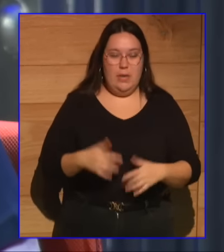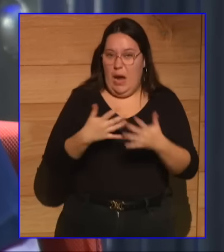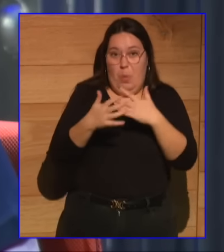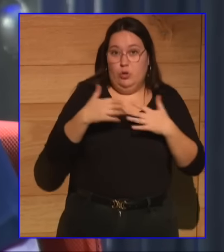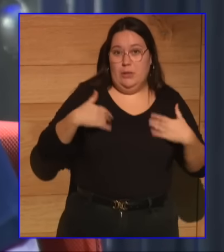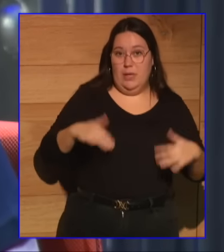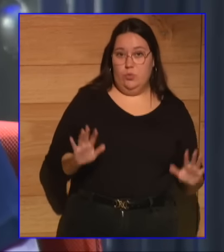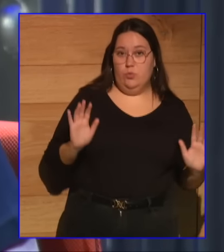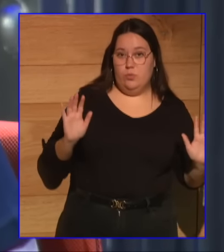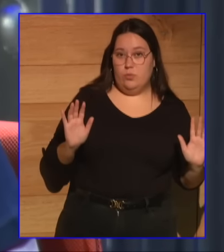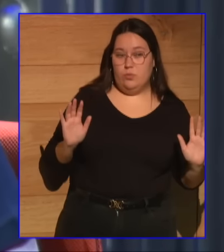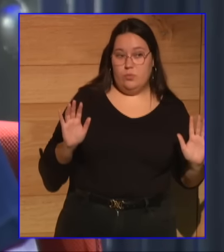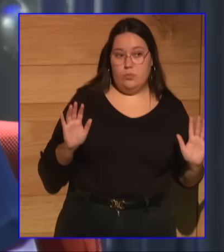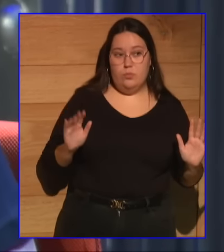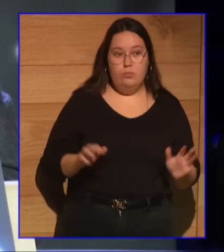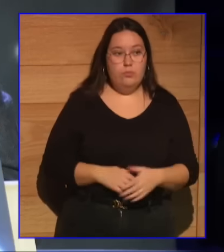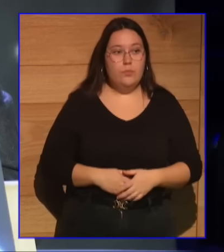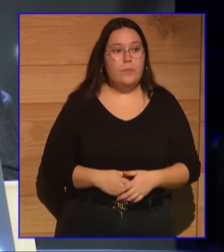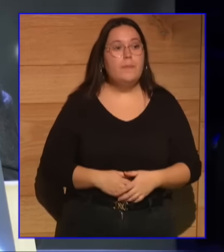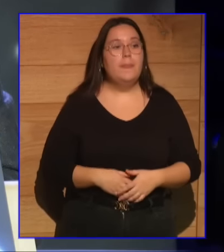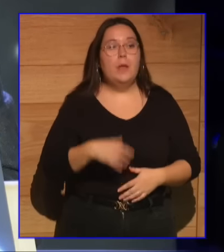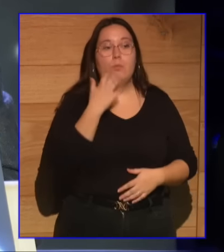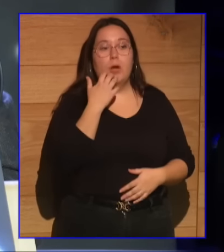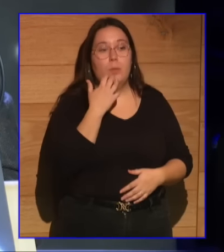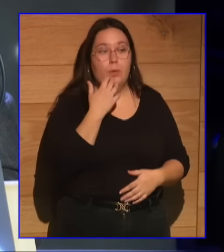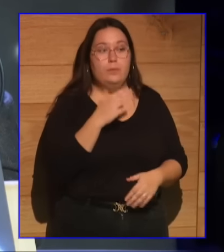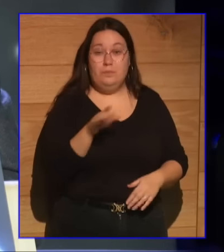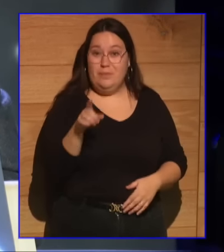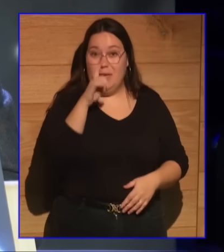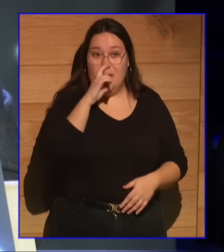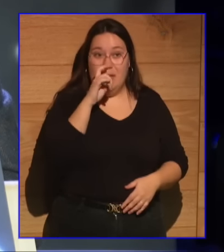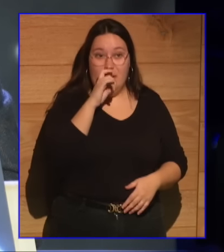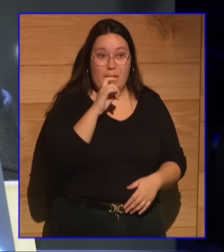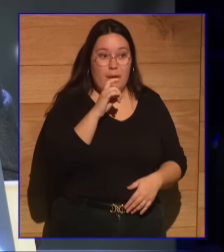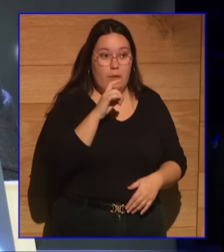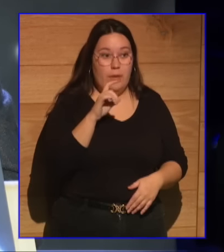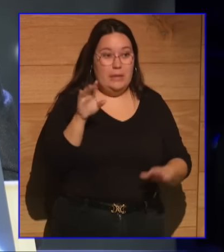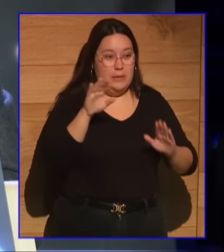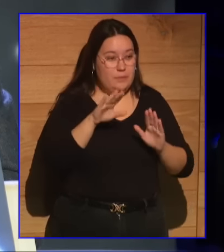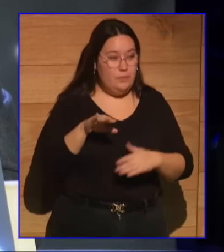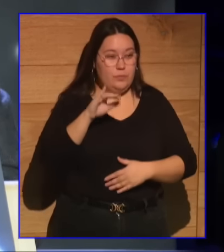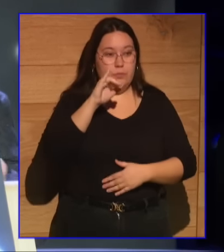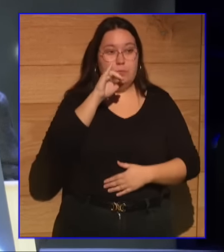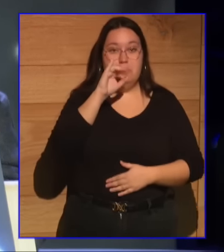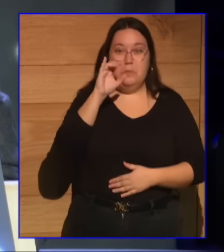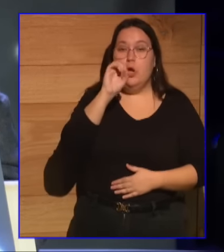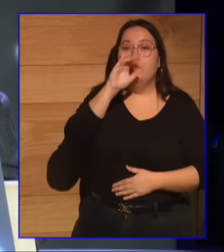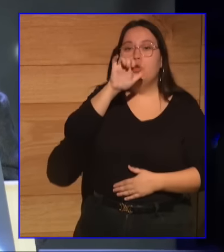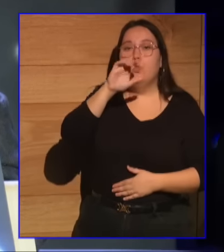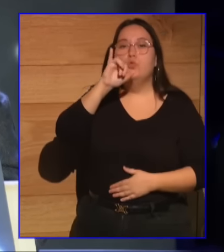bueno, ya. Con no presentar luego la segunda. Quiero decir que, por ejemplo, por hablar de... ¿Recordáis en la tercera la que hizo finalmente Joe Johnston, que había escenas con